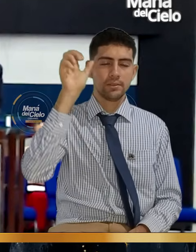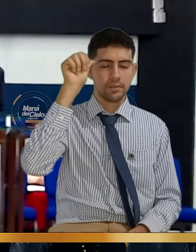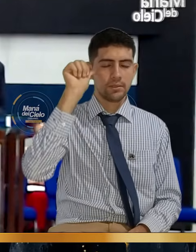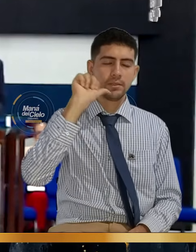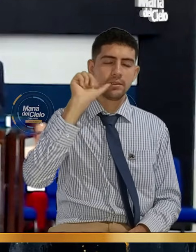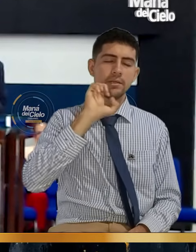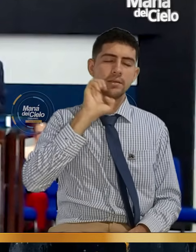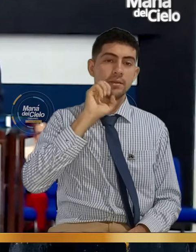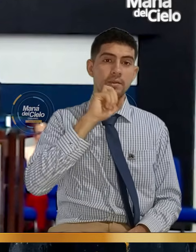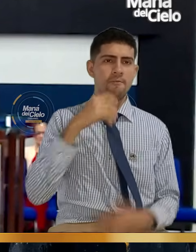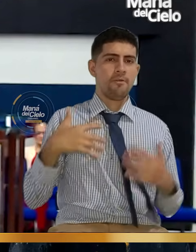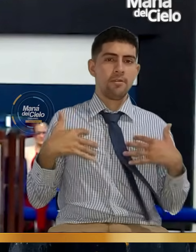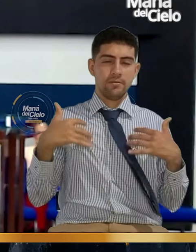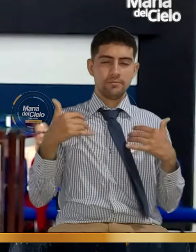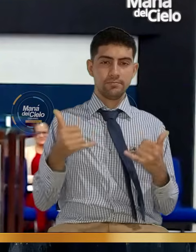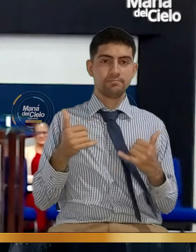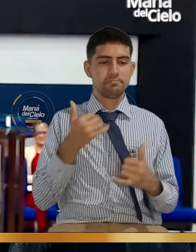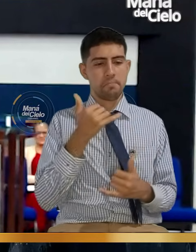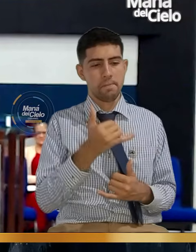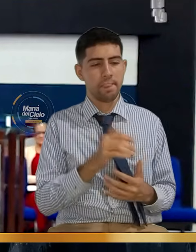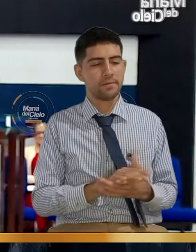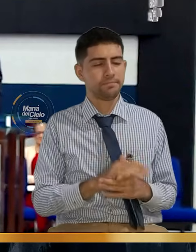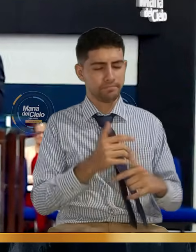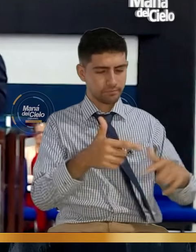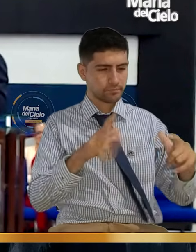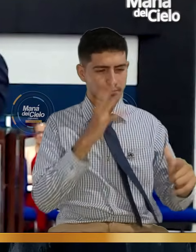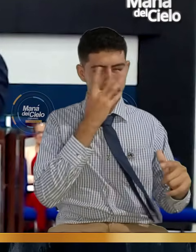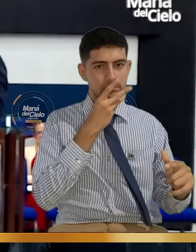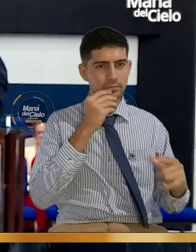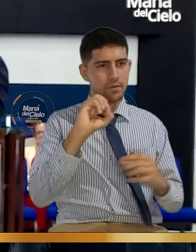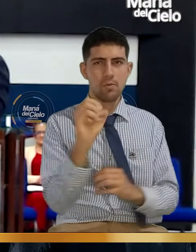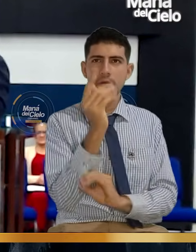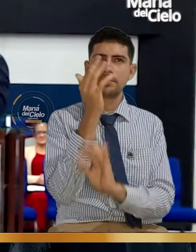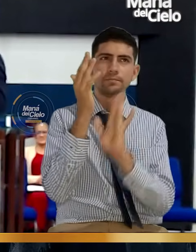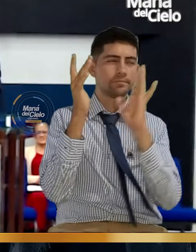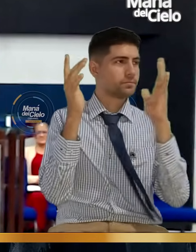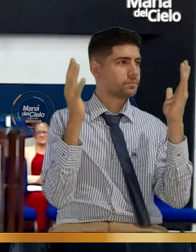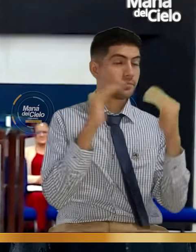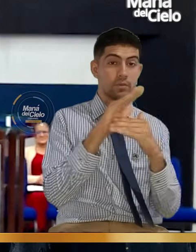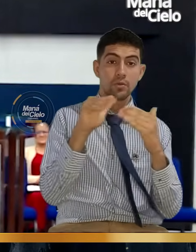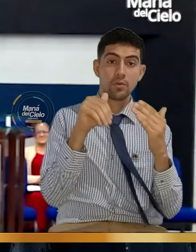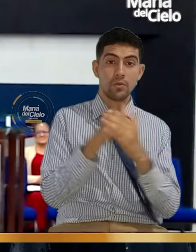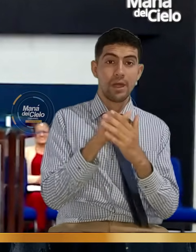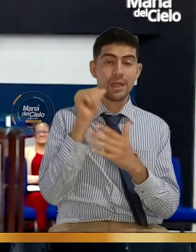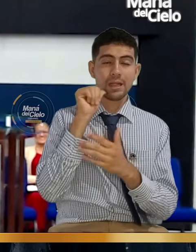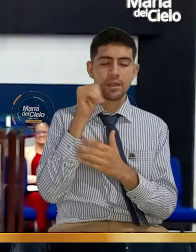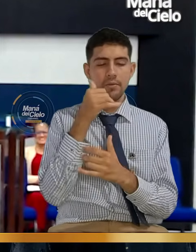su pareja. Amén. Pero a Adán le rascaba la